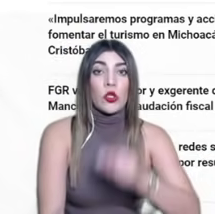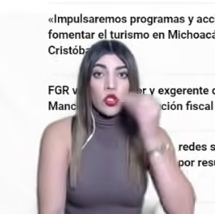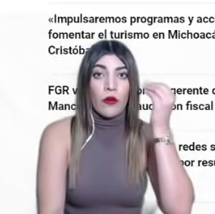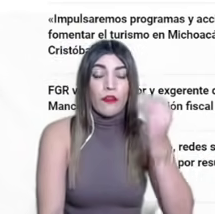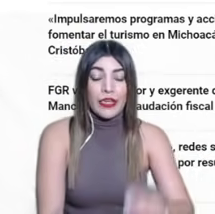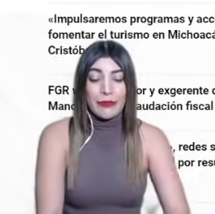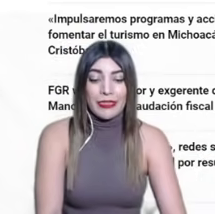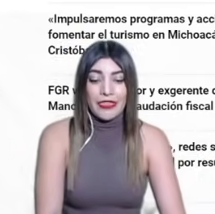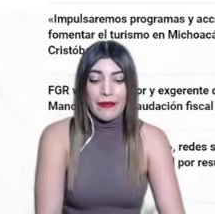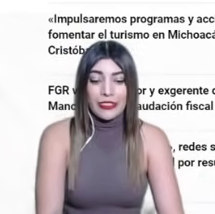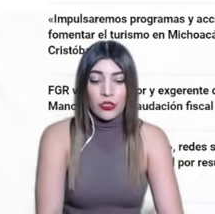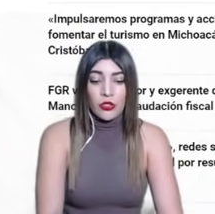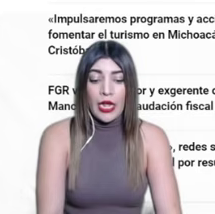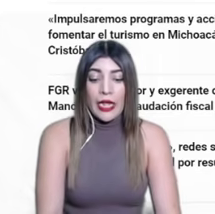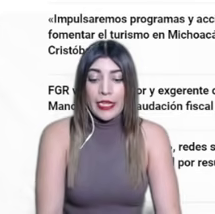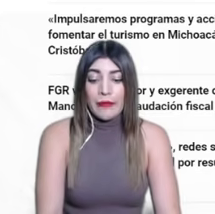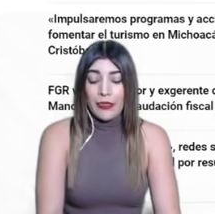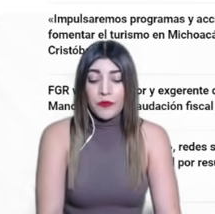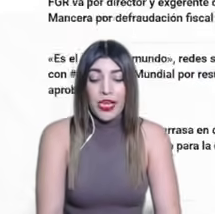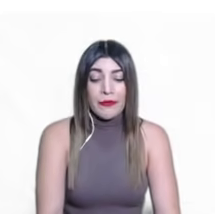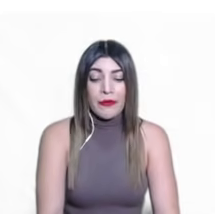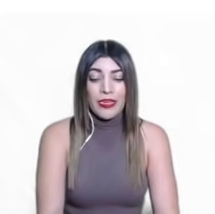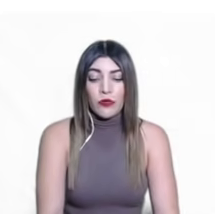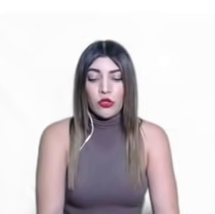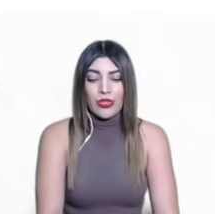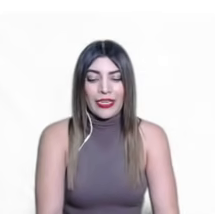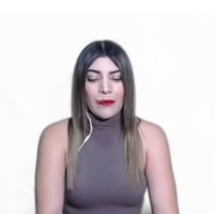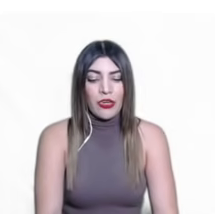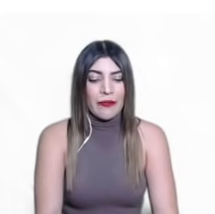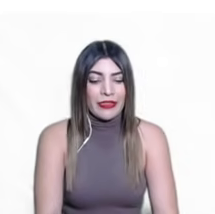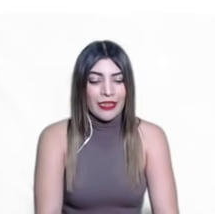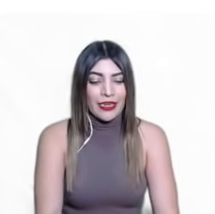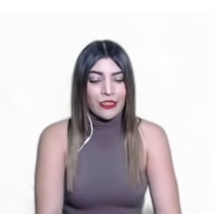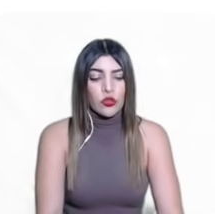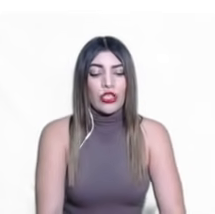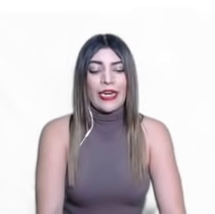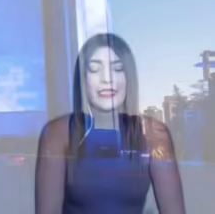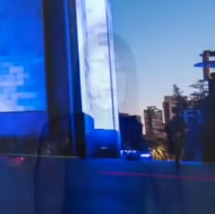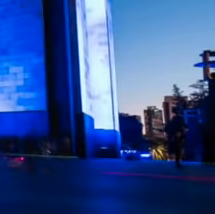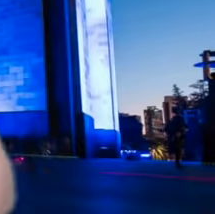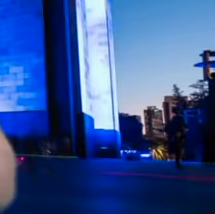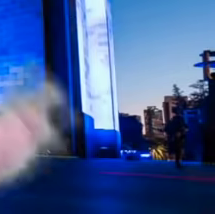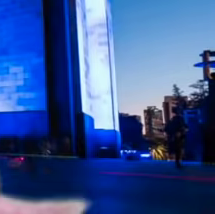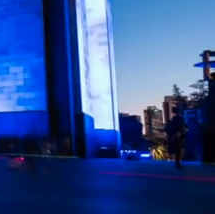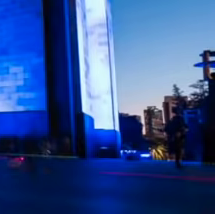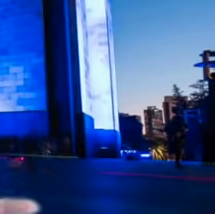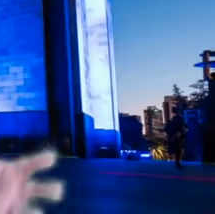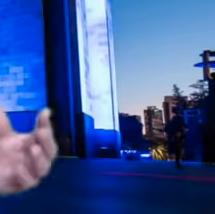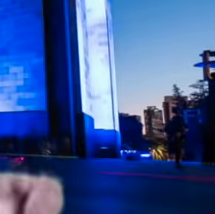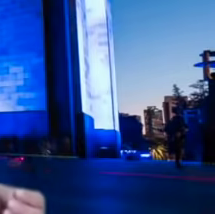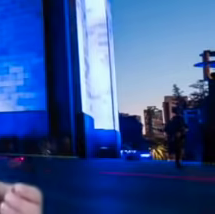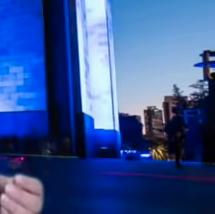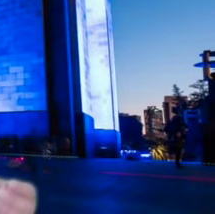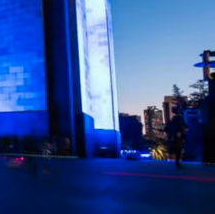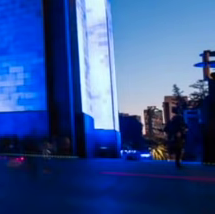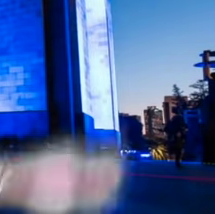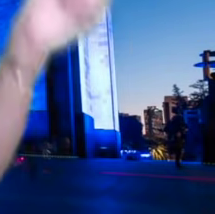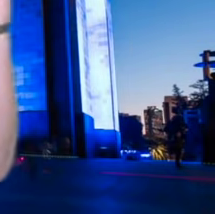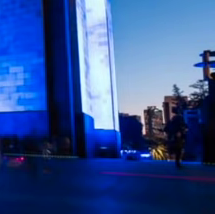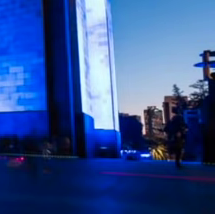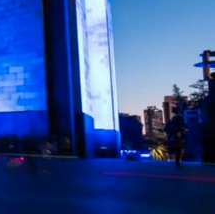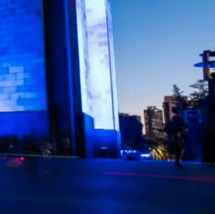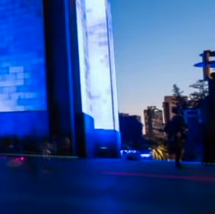de hoy nos confirma esta versión. Y bueno, a mí me da gusto que tengamos las benditas redes sociales, que podamos alzar la voz todos como